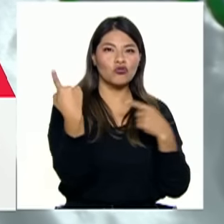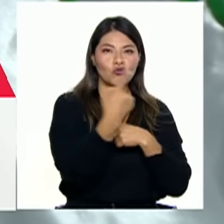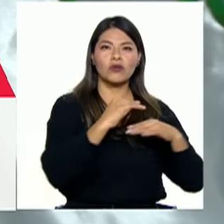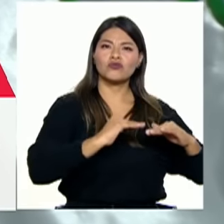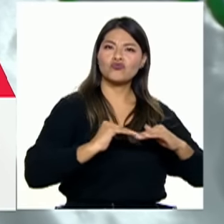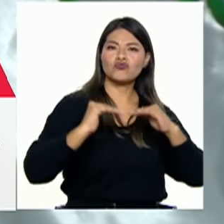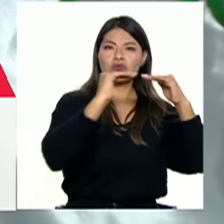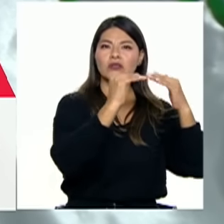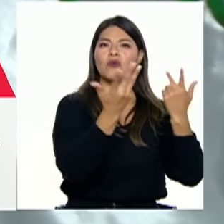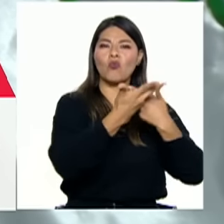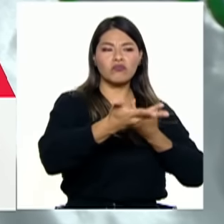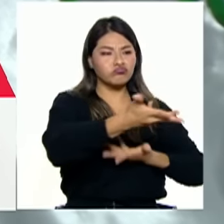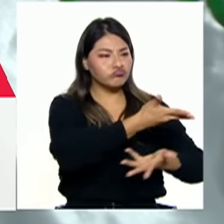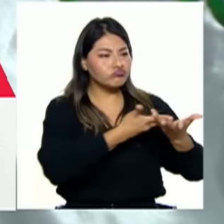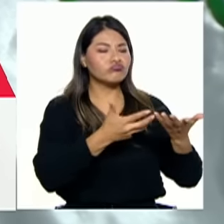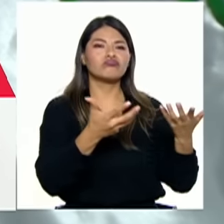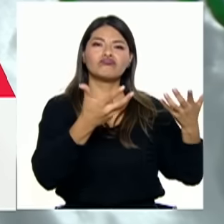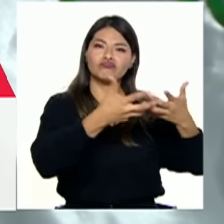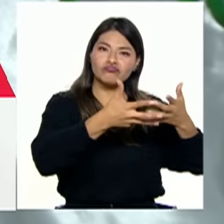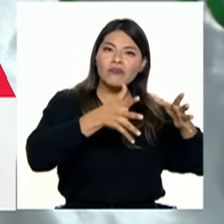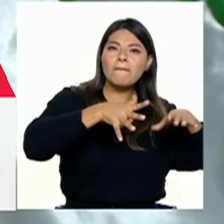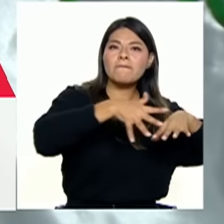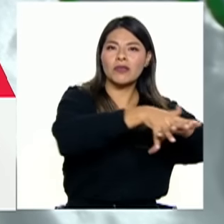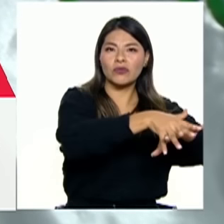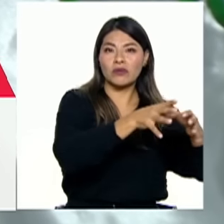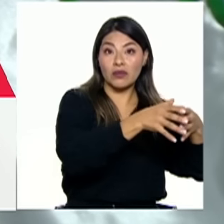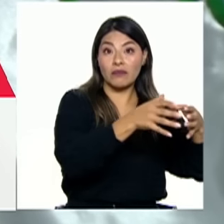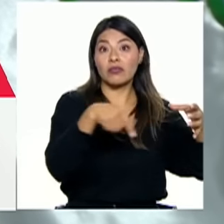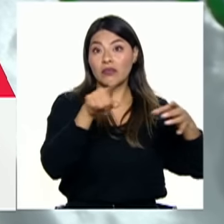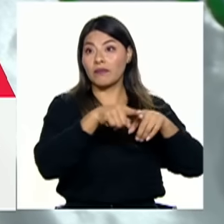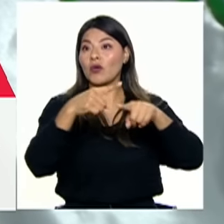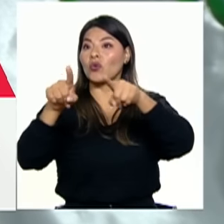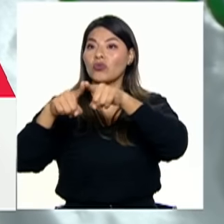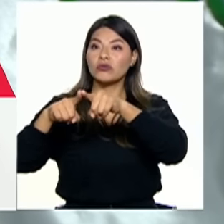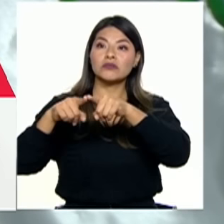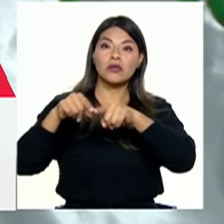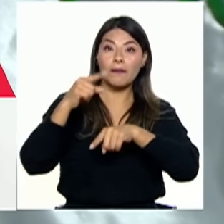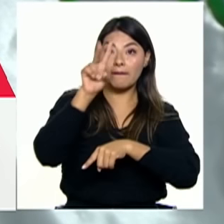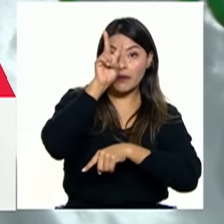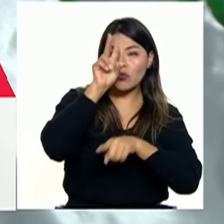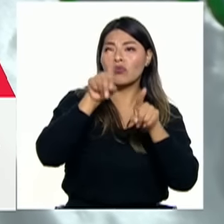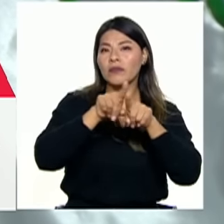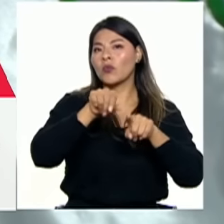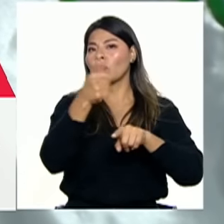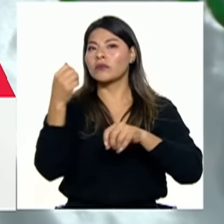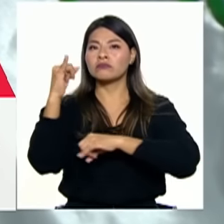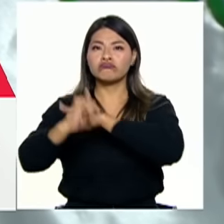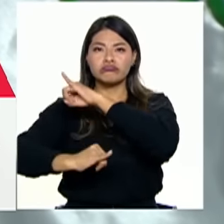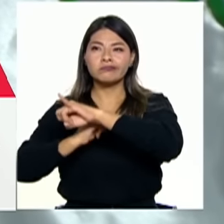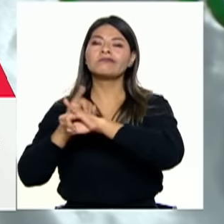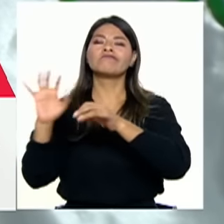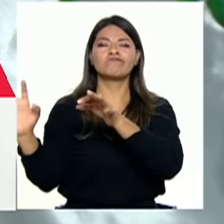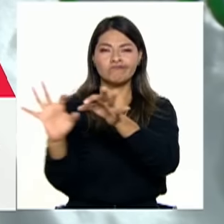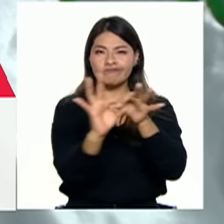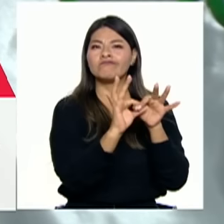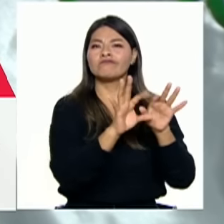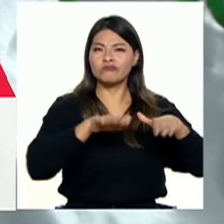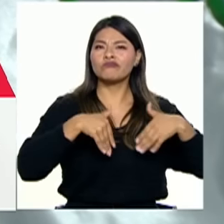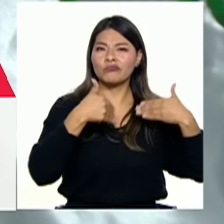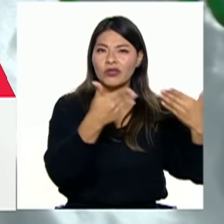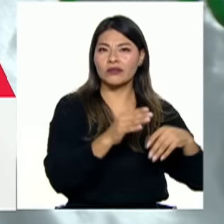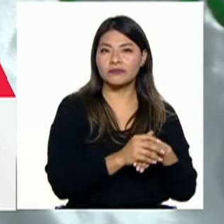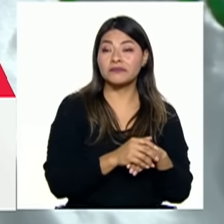de competir tanto a nivel nacional como internacional. Como ya lo han referido, existen